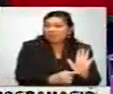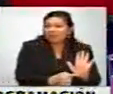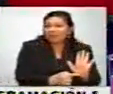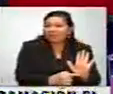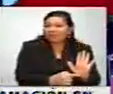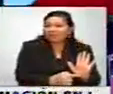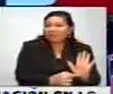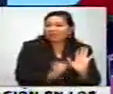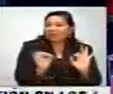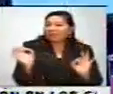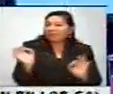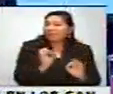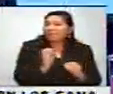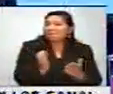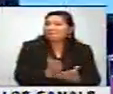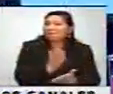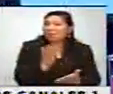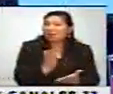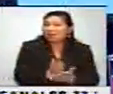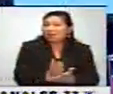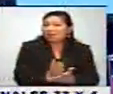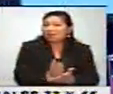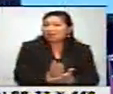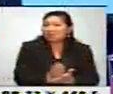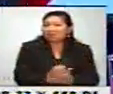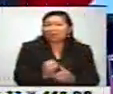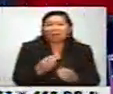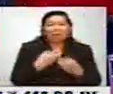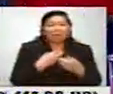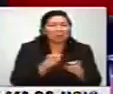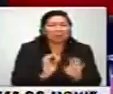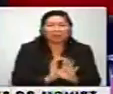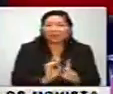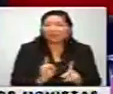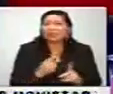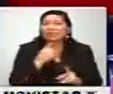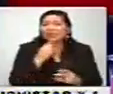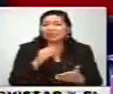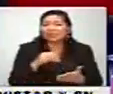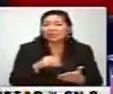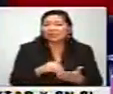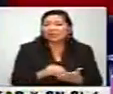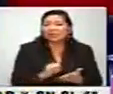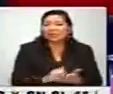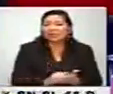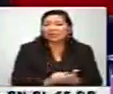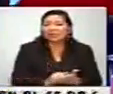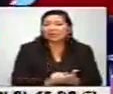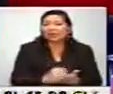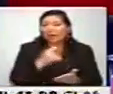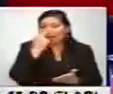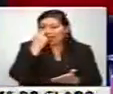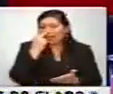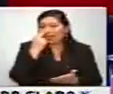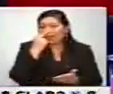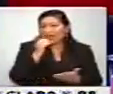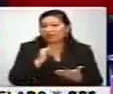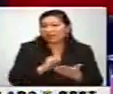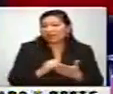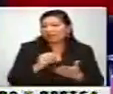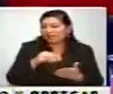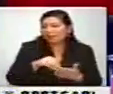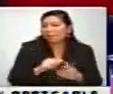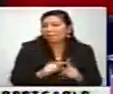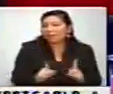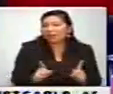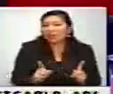estamos sin problemas. Y eso no significa que se haga público, ¿no? Lo único que sí son casos, los casos raros serán los que serán